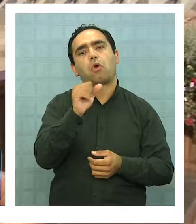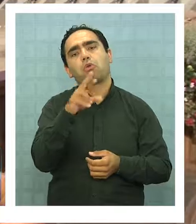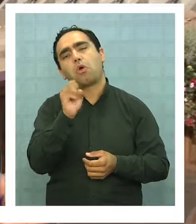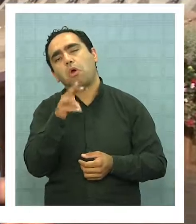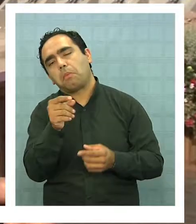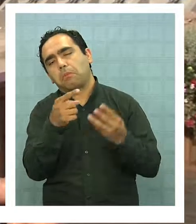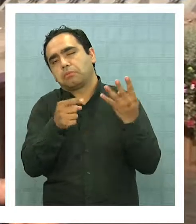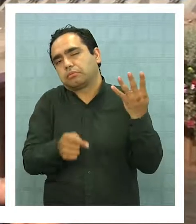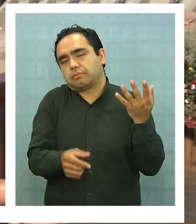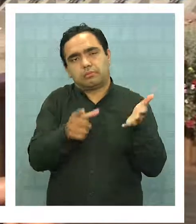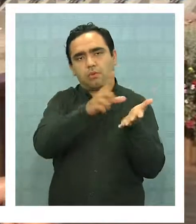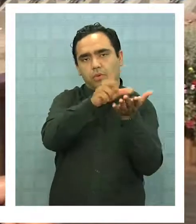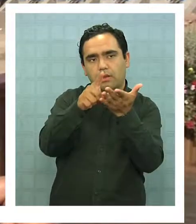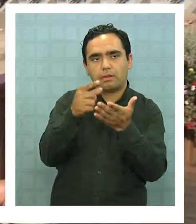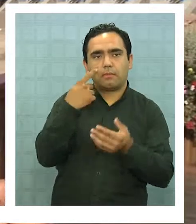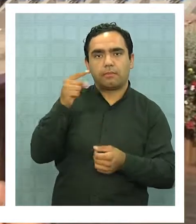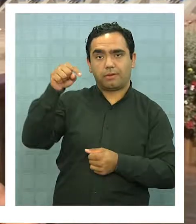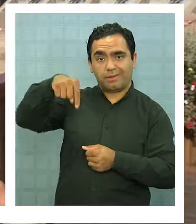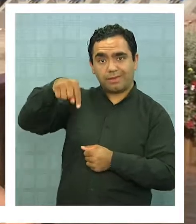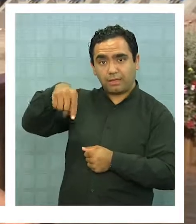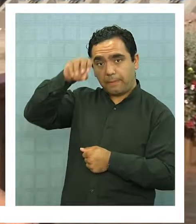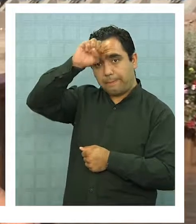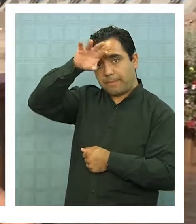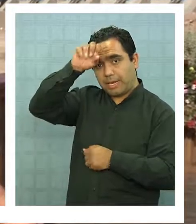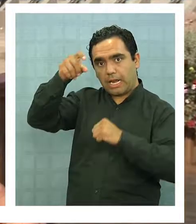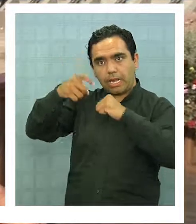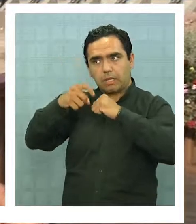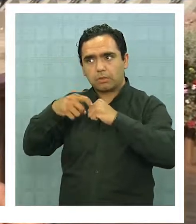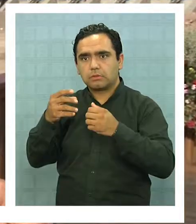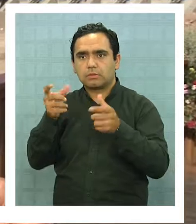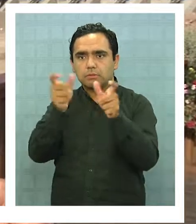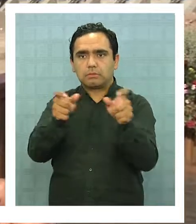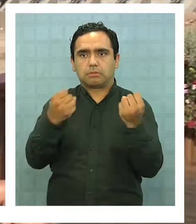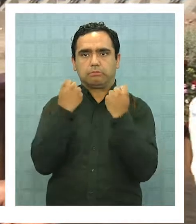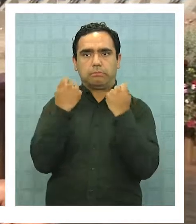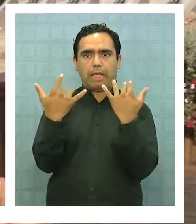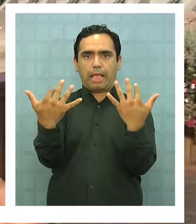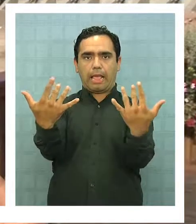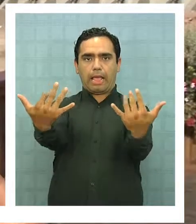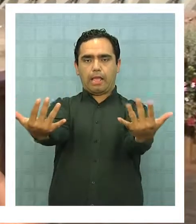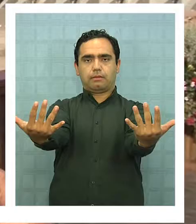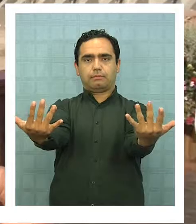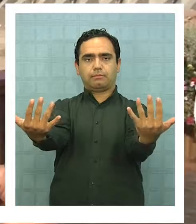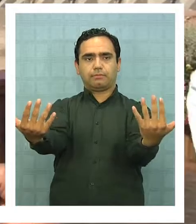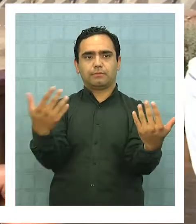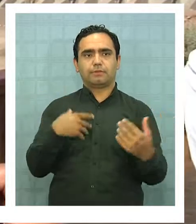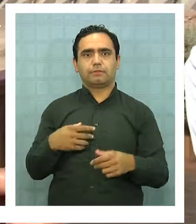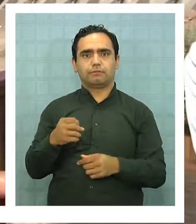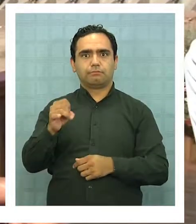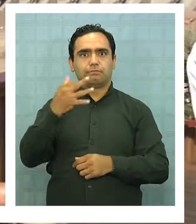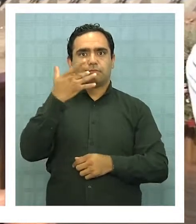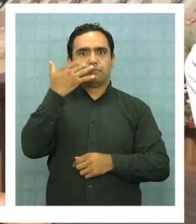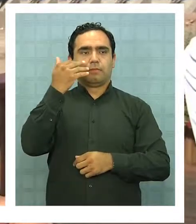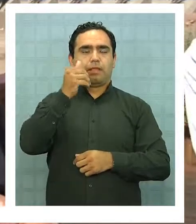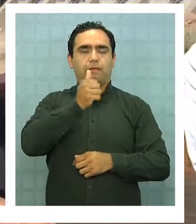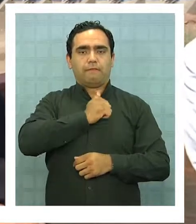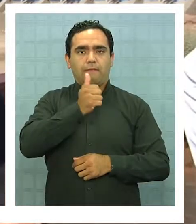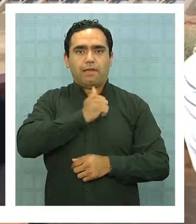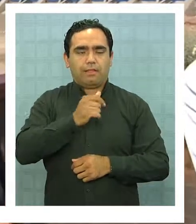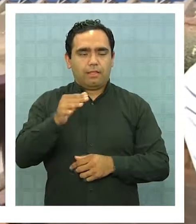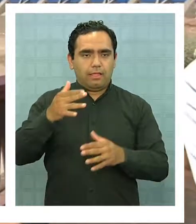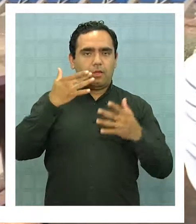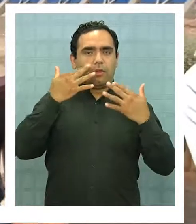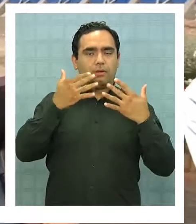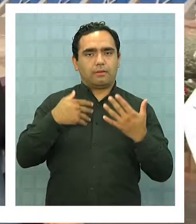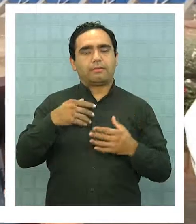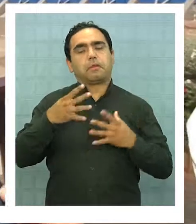que son bastante altos, pero así en esta minera y con toda esa gente y todo. Y sin aire también era medio difícil tocar,